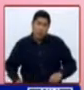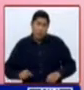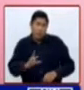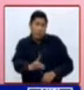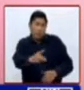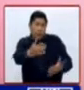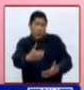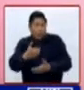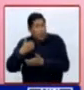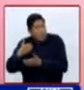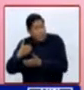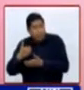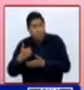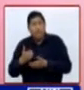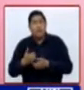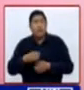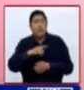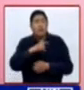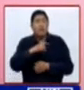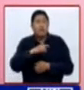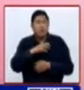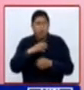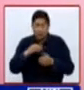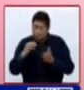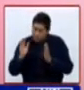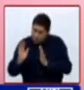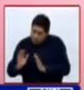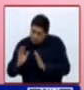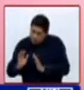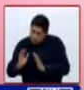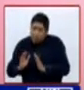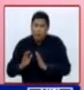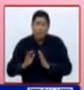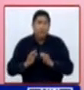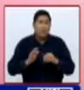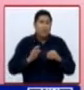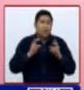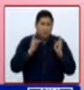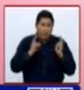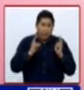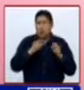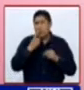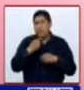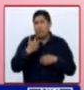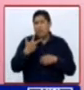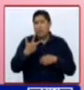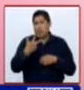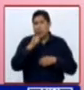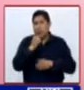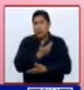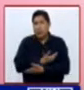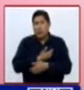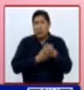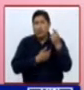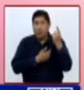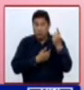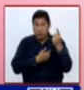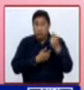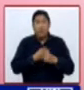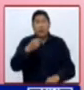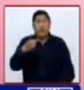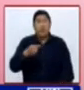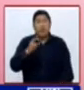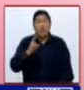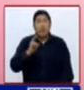rescatada, está en la Fuerza de Especial de Lucha contra la Violencia. Bueno, ha tomado el caso y aseveran que tiene tres hijas, una de ellas